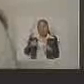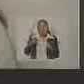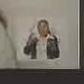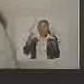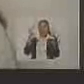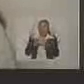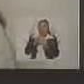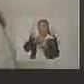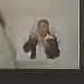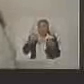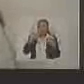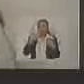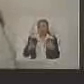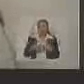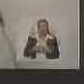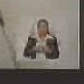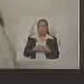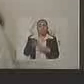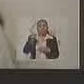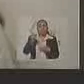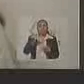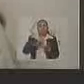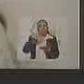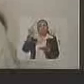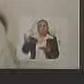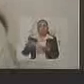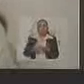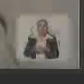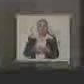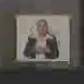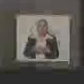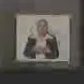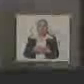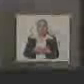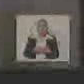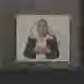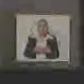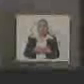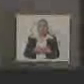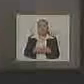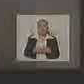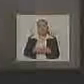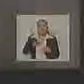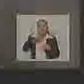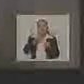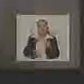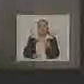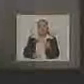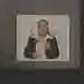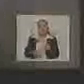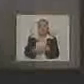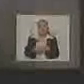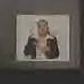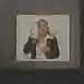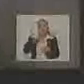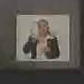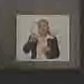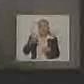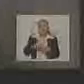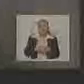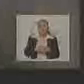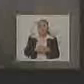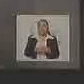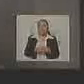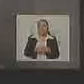estemos todos muy bien. Muchísimas gracias. Gracias. Y para terminar, en el uso de la voz, el